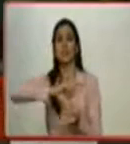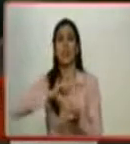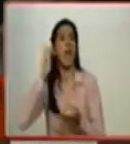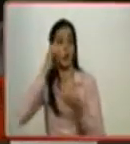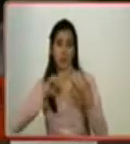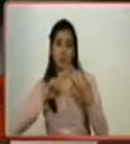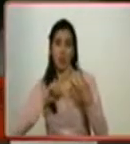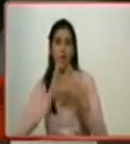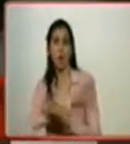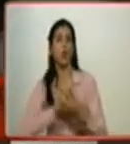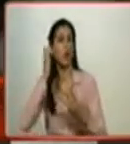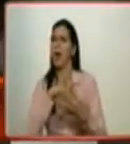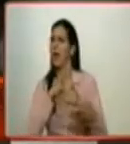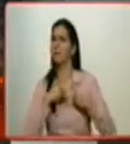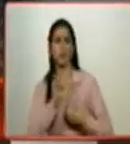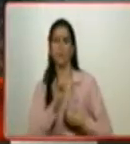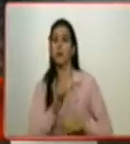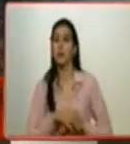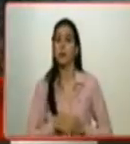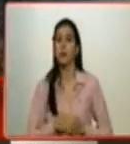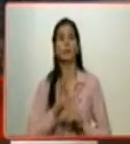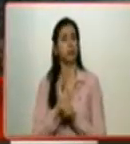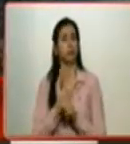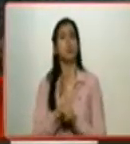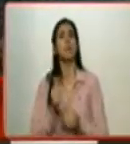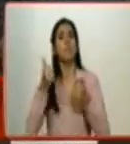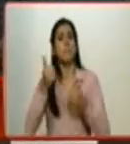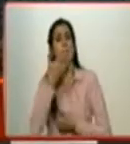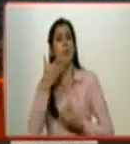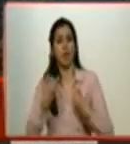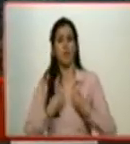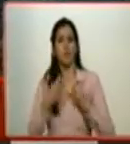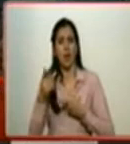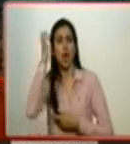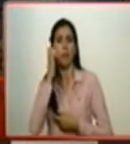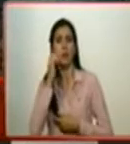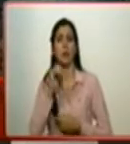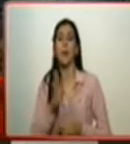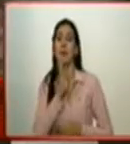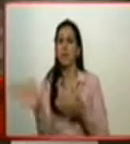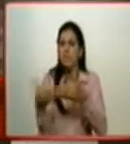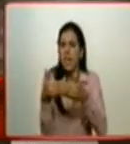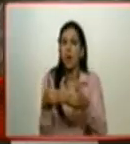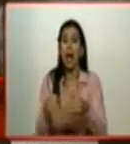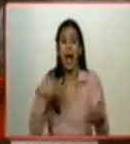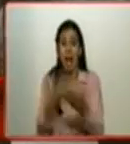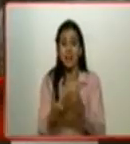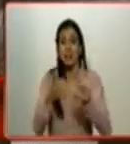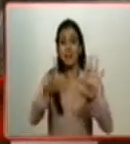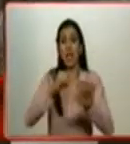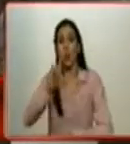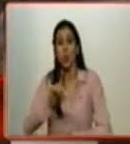Europeo y la Comisión Europea, además de preservar la calidad de vida de los griegos. Las entidades bancarias permanecerán cerradas hasta el 6 de